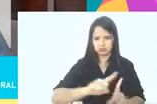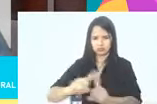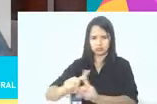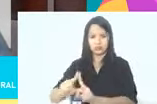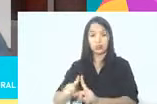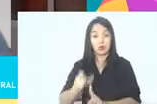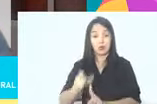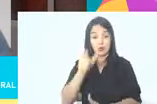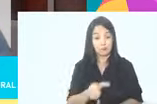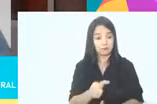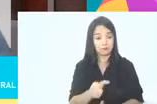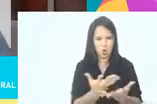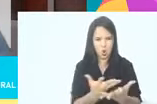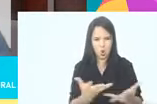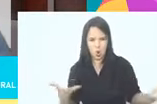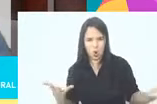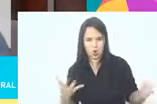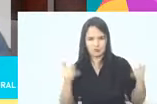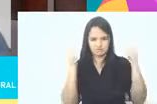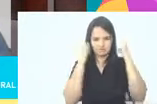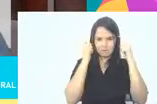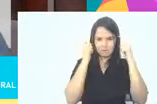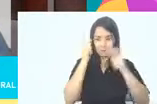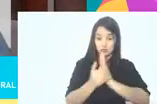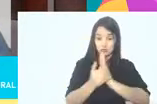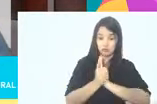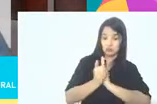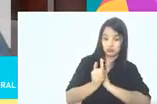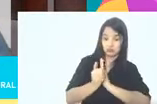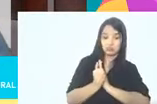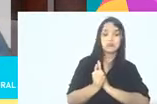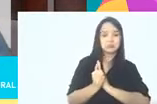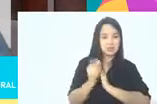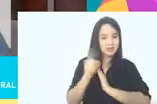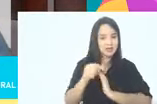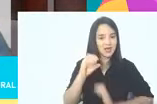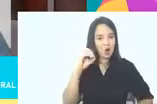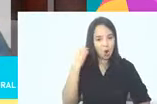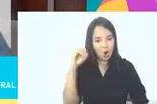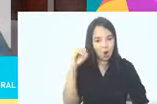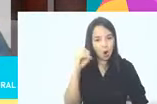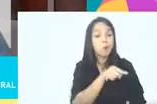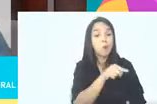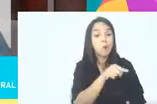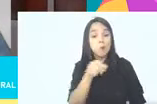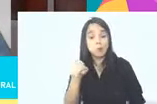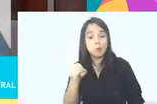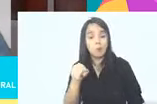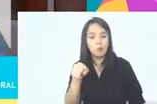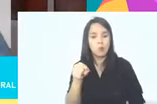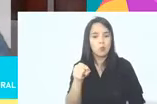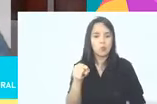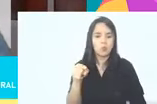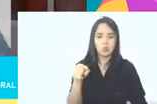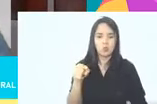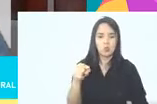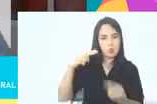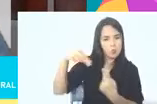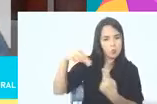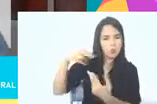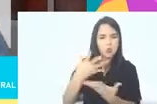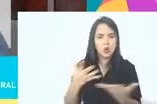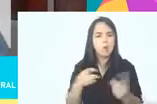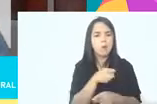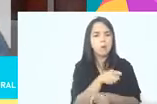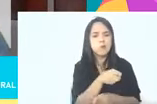de formación artística en las instituciones educativas. Hay unas herramientas sobre cómo aplicarla, el Ministerio de Cultura ha dicho cómo, y